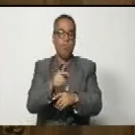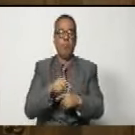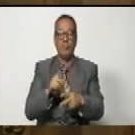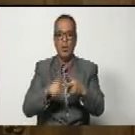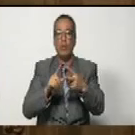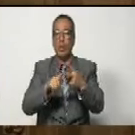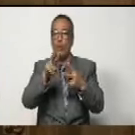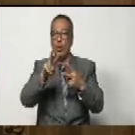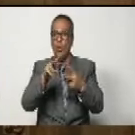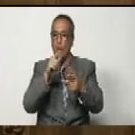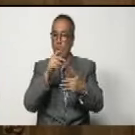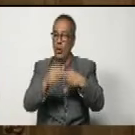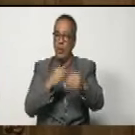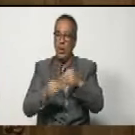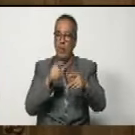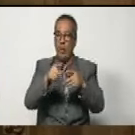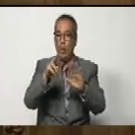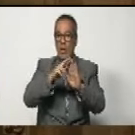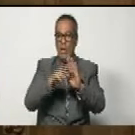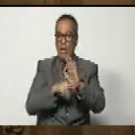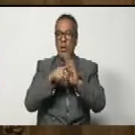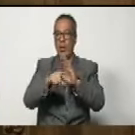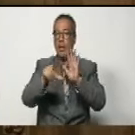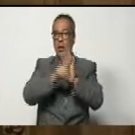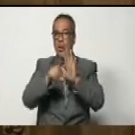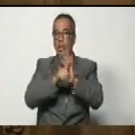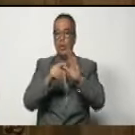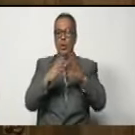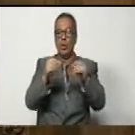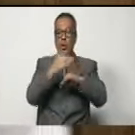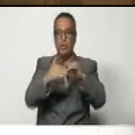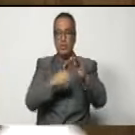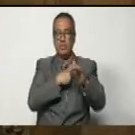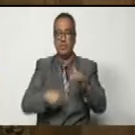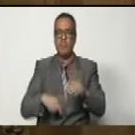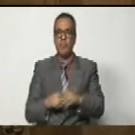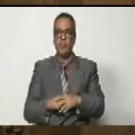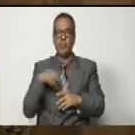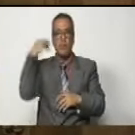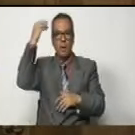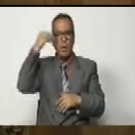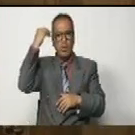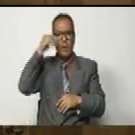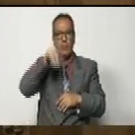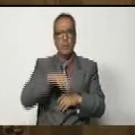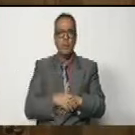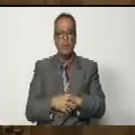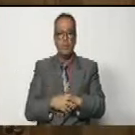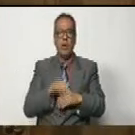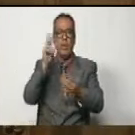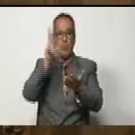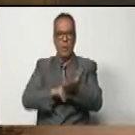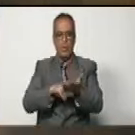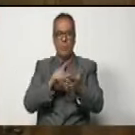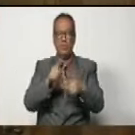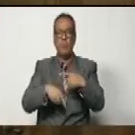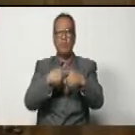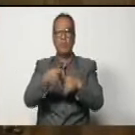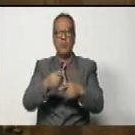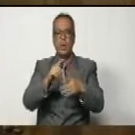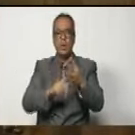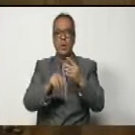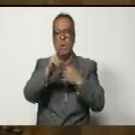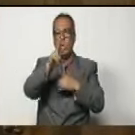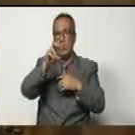según los medios de pago establecidos en el reglamento de esta ley. Es todo, ciudadano vicepresidente. En consideración. Aprobado. Siguiente.